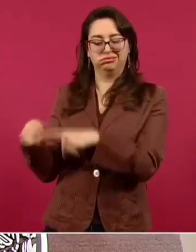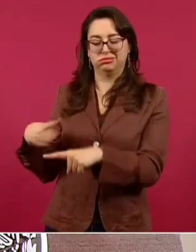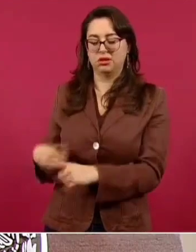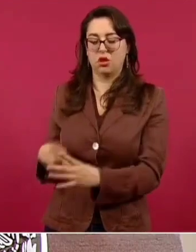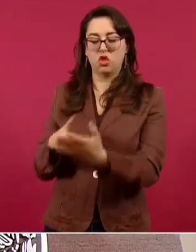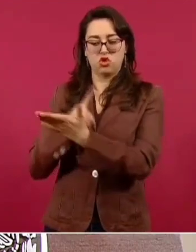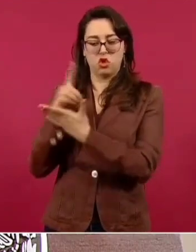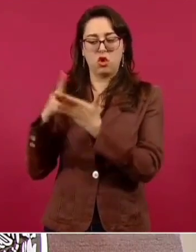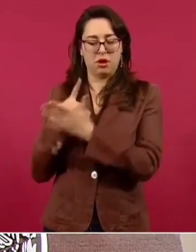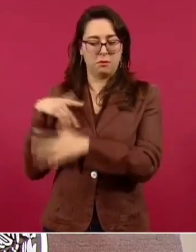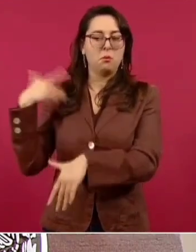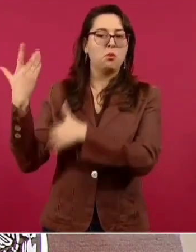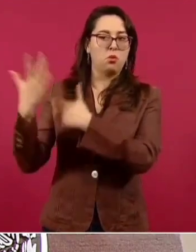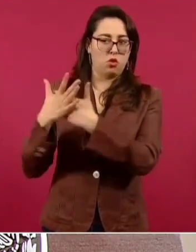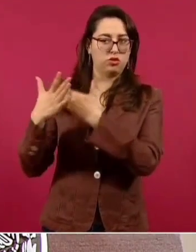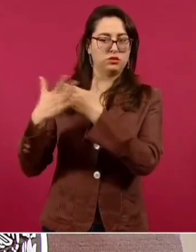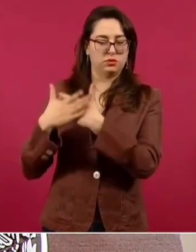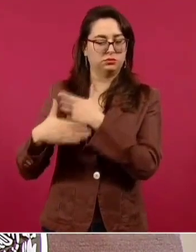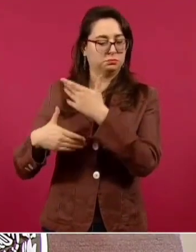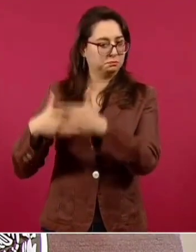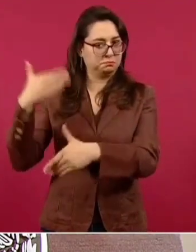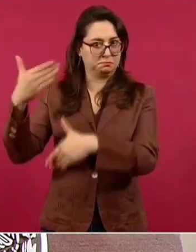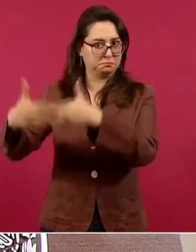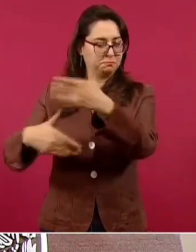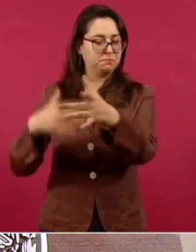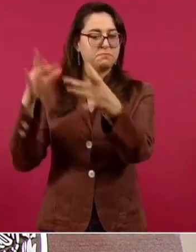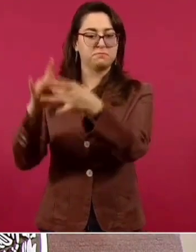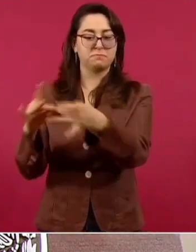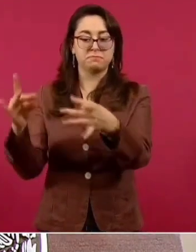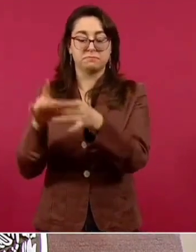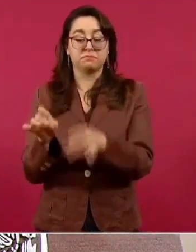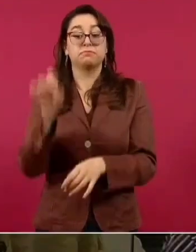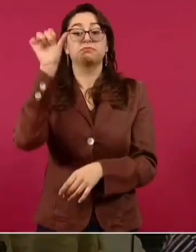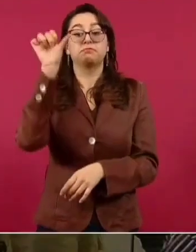emisiones iremos detallando al respecto. Hoy vamos a hablar específicamente del